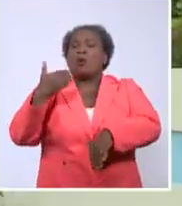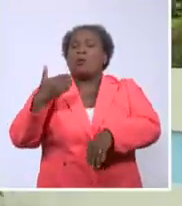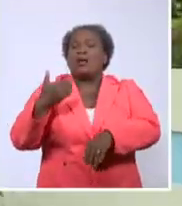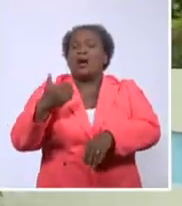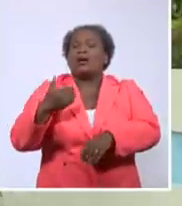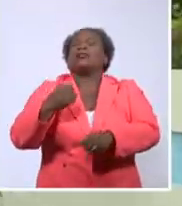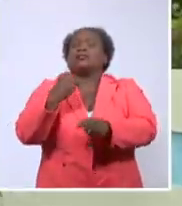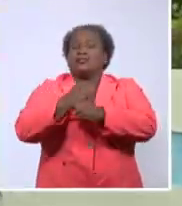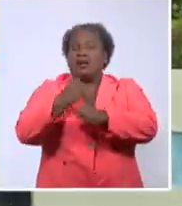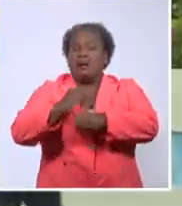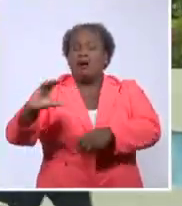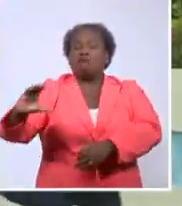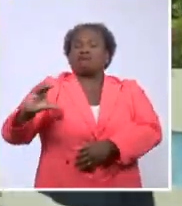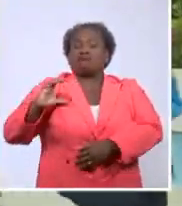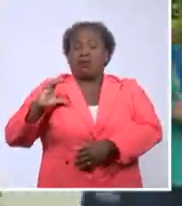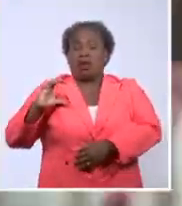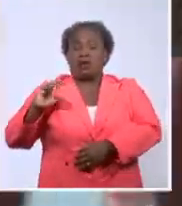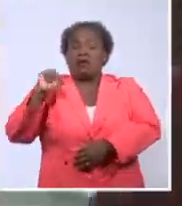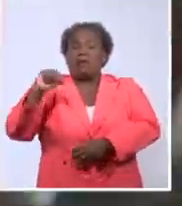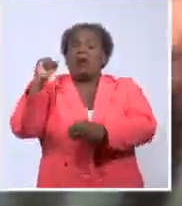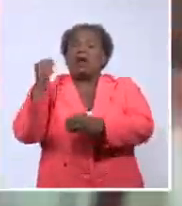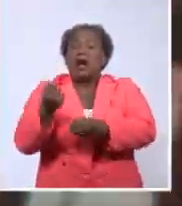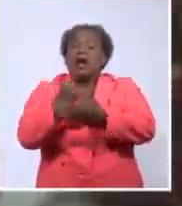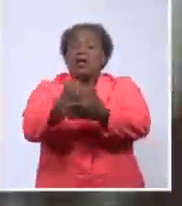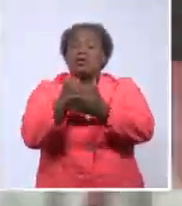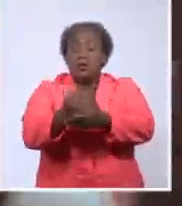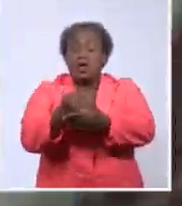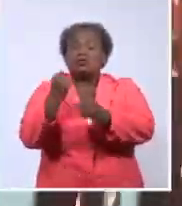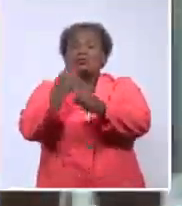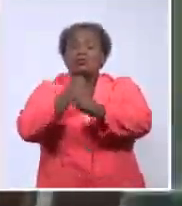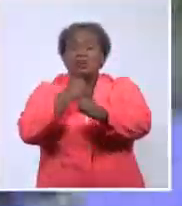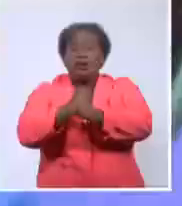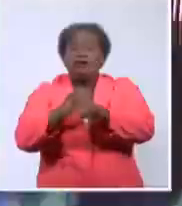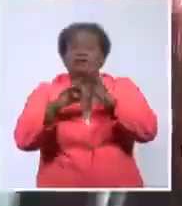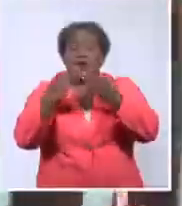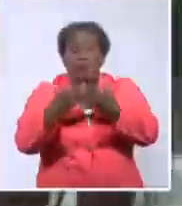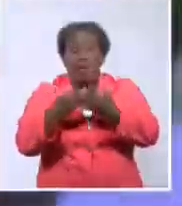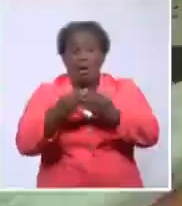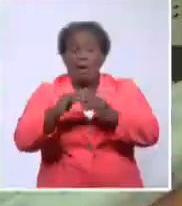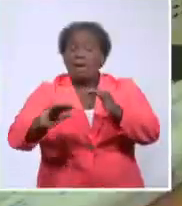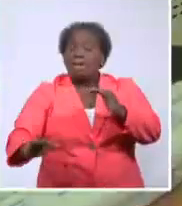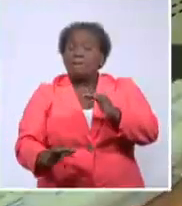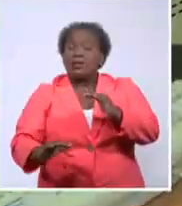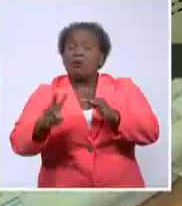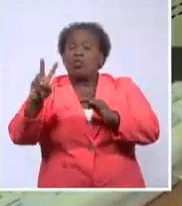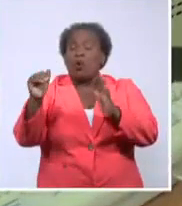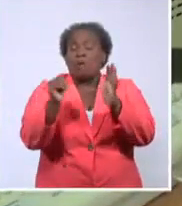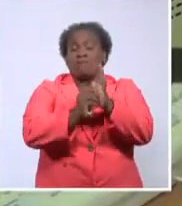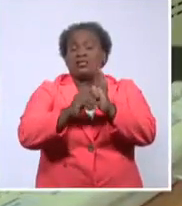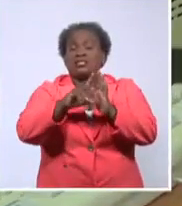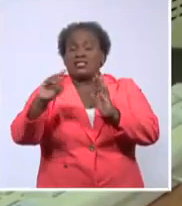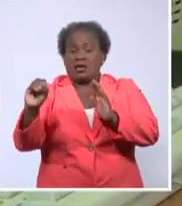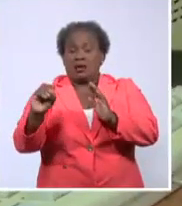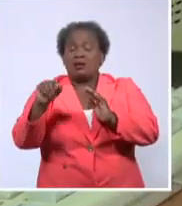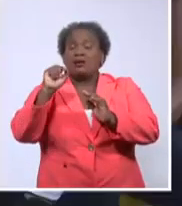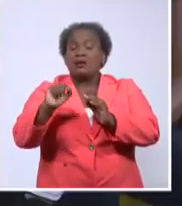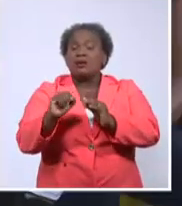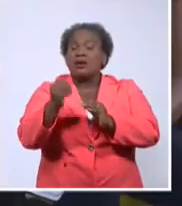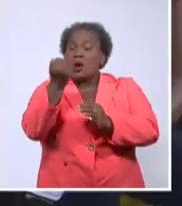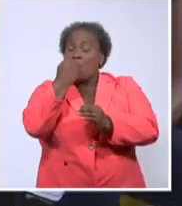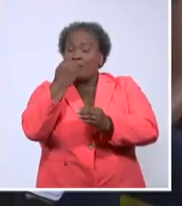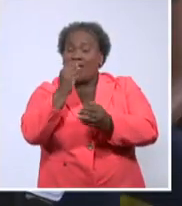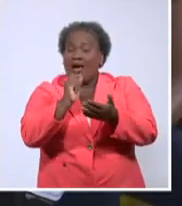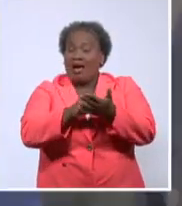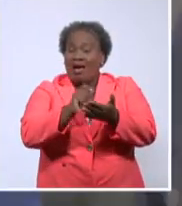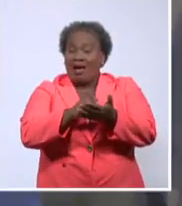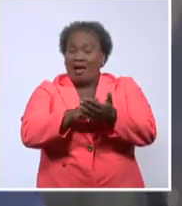los intereses del trabajador y su familia. El salario mínimo es de 2.100 pesos y la canasta de bienes y servicios de